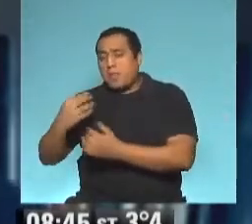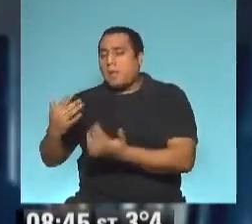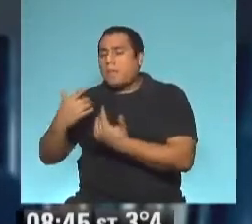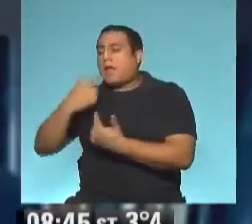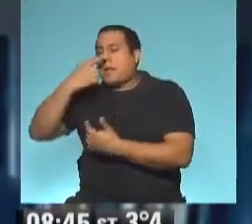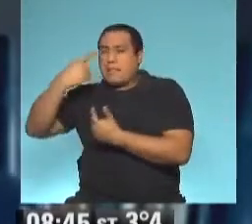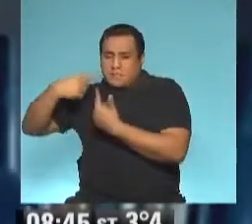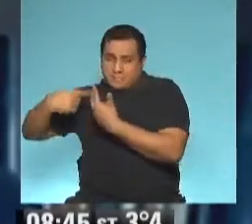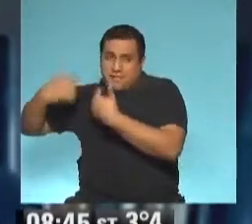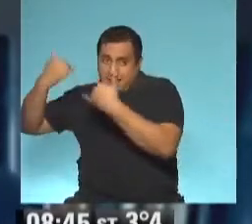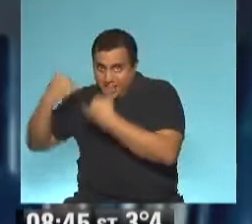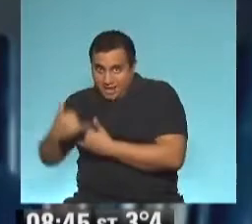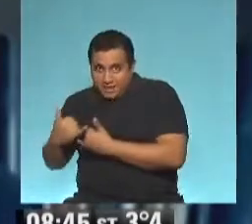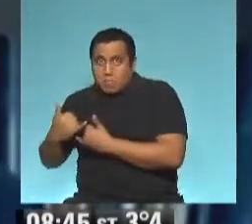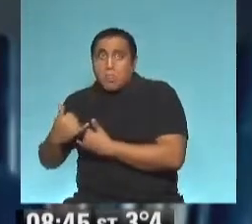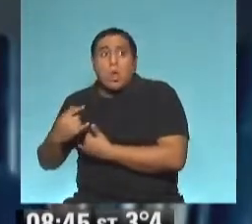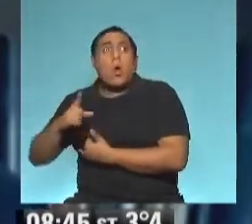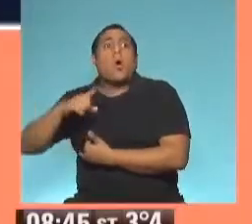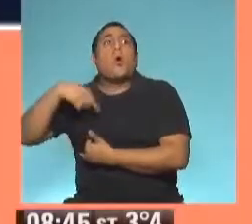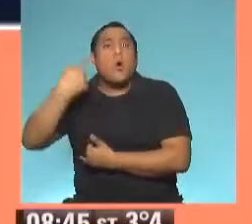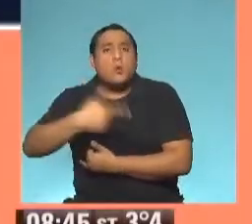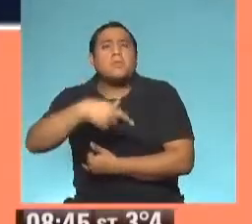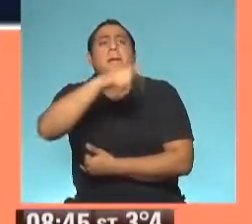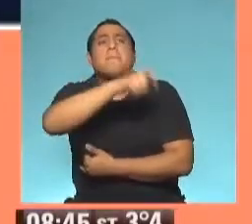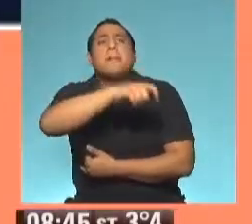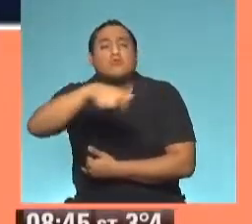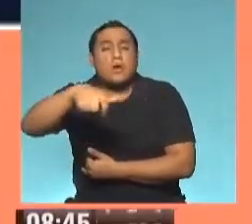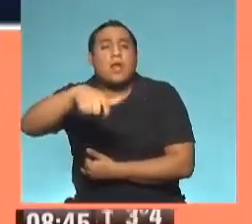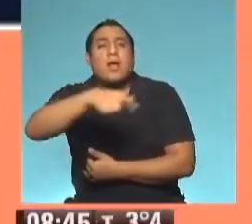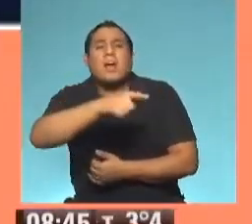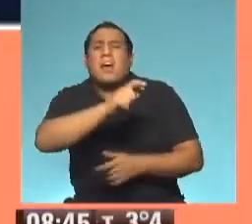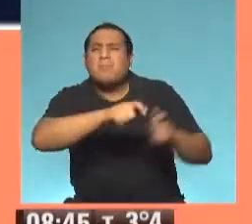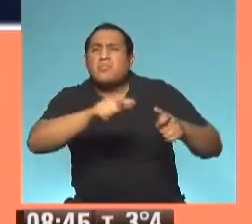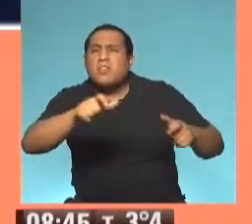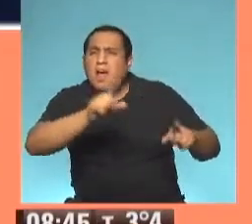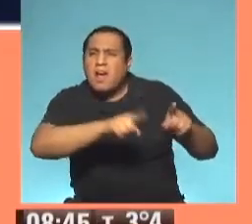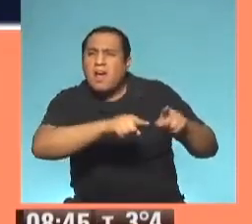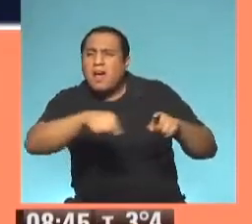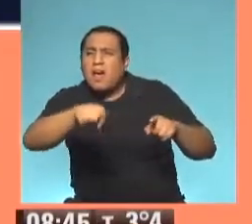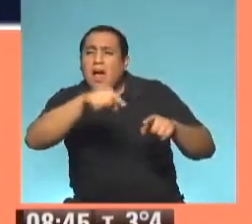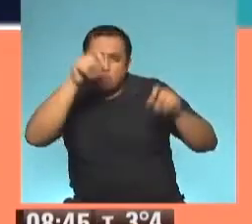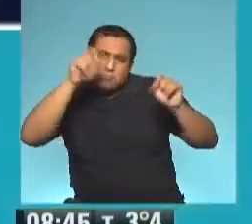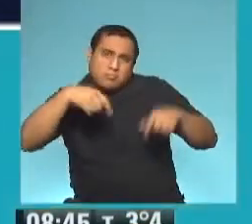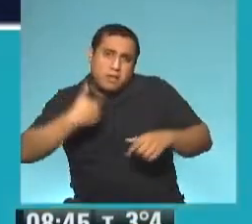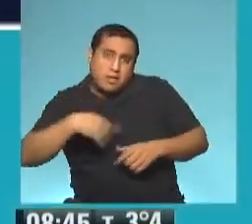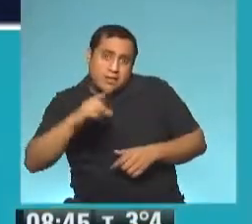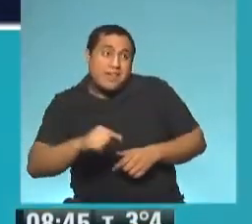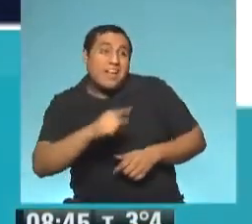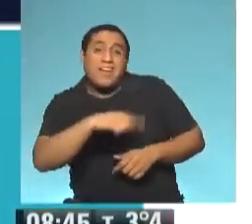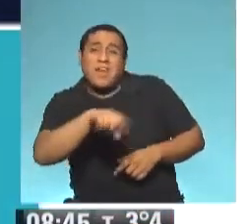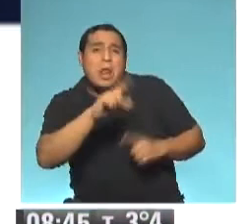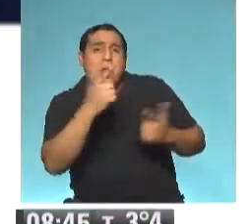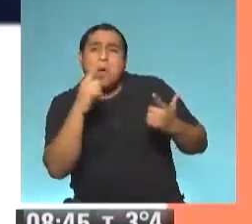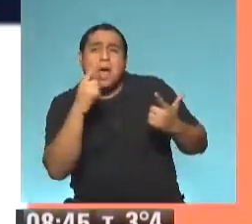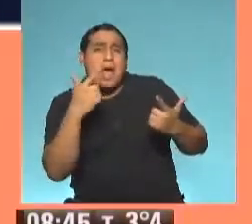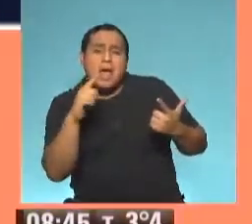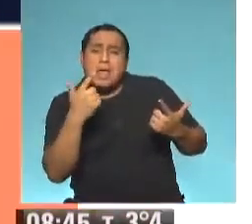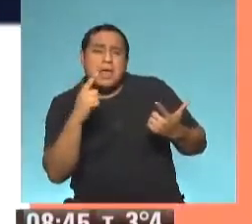que ese grupo importante de ciudadanos, de habitantes de nuestro país que carecen de